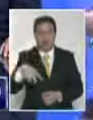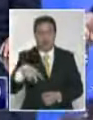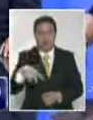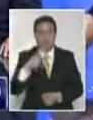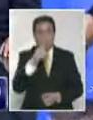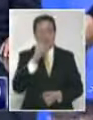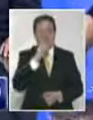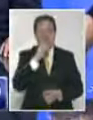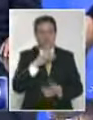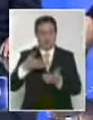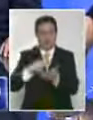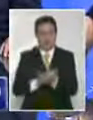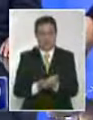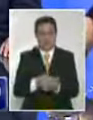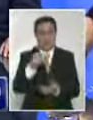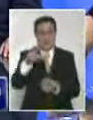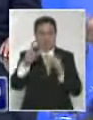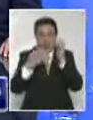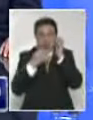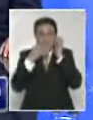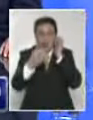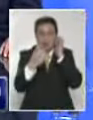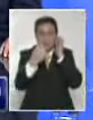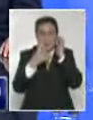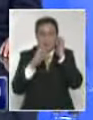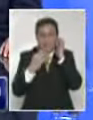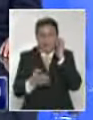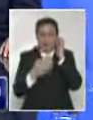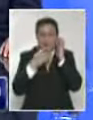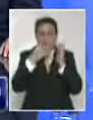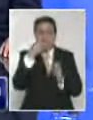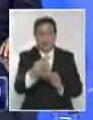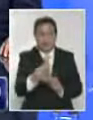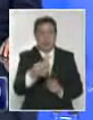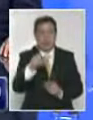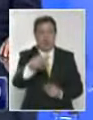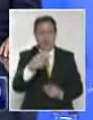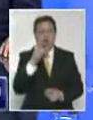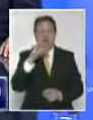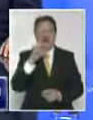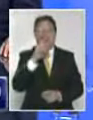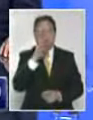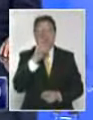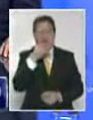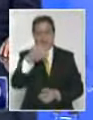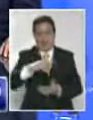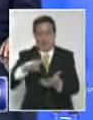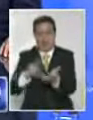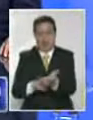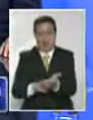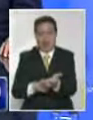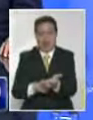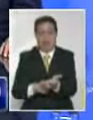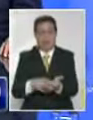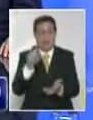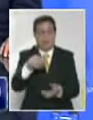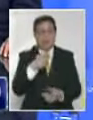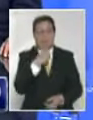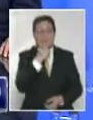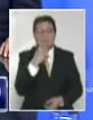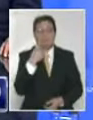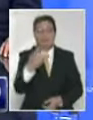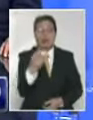el último que murió. Él dijo una vez, pero si no, incluso le preguntamos, por último Contreras dijo la verdad. Cuando nosotros le preguntamos en esa conferencia de prensa